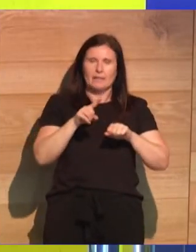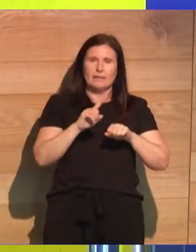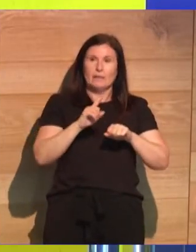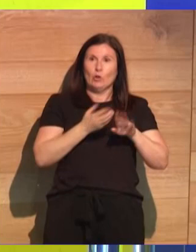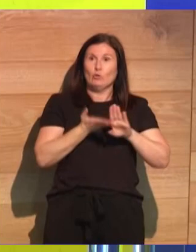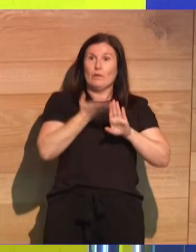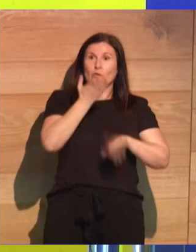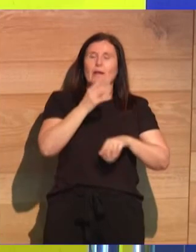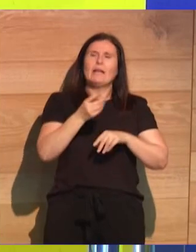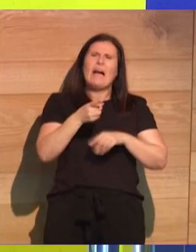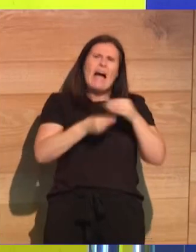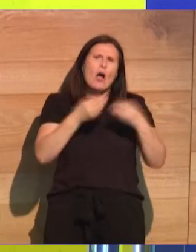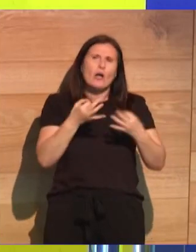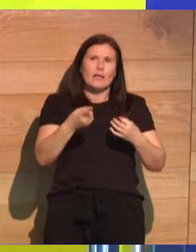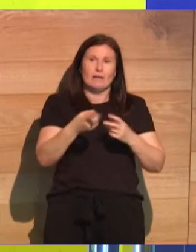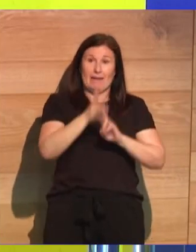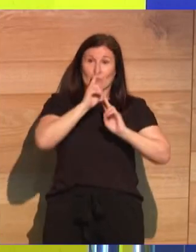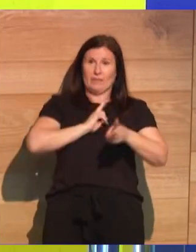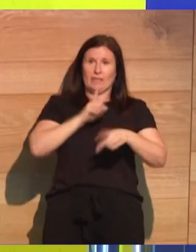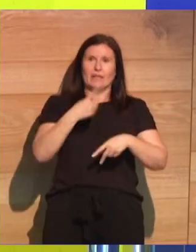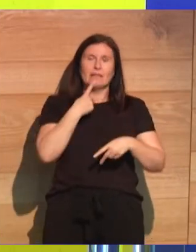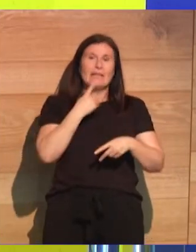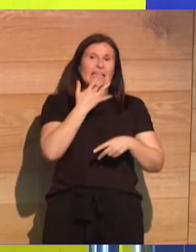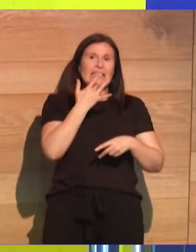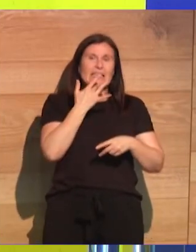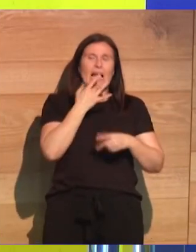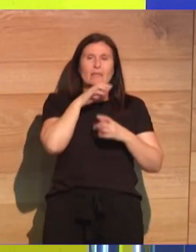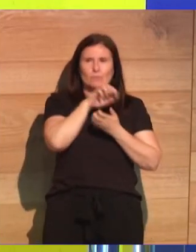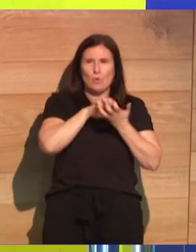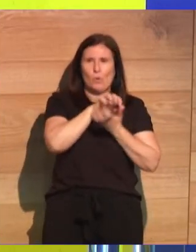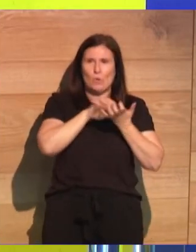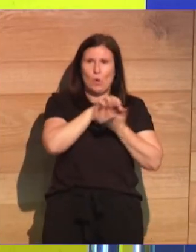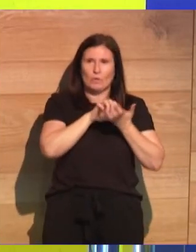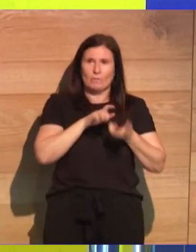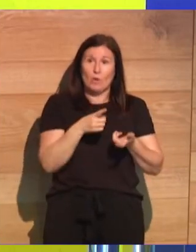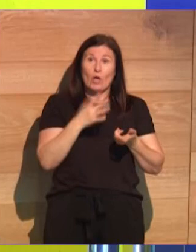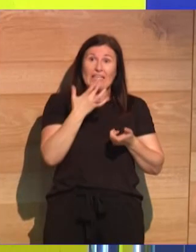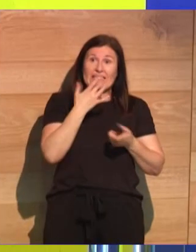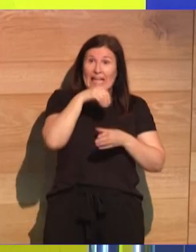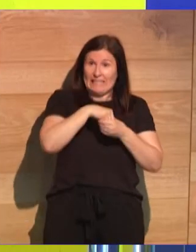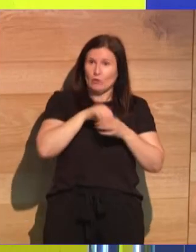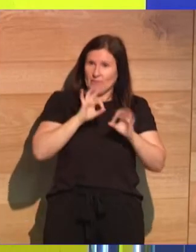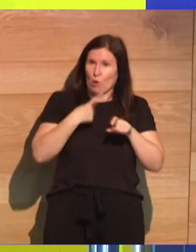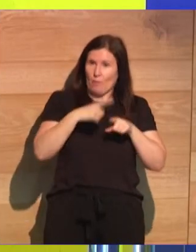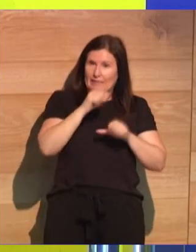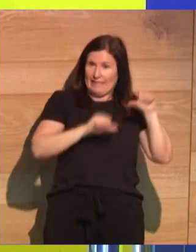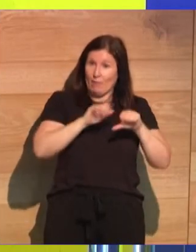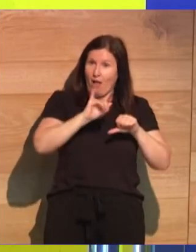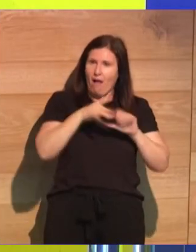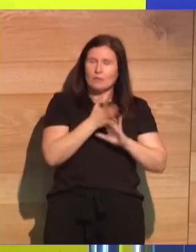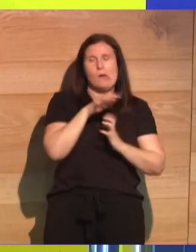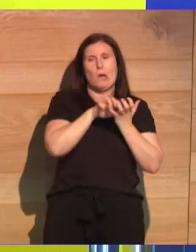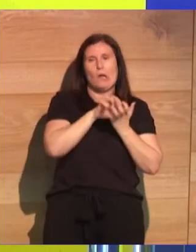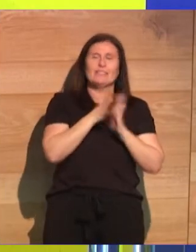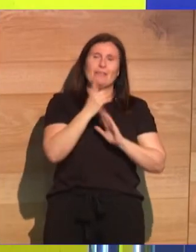pues mastica cristales. ¿No? Sí, si masticas cristales, los cristales tienen silicio y por lo tanto pues tendrás